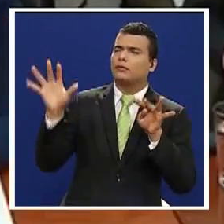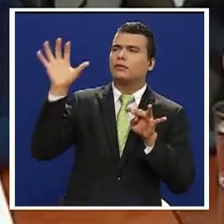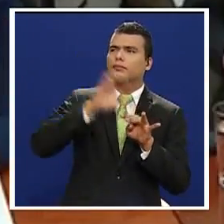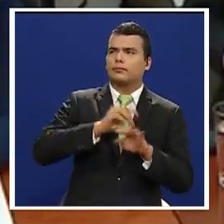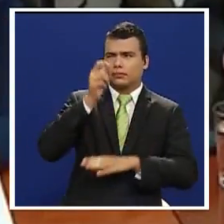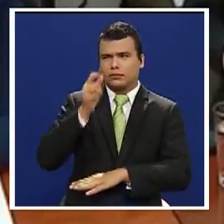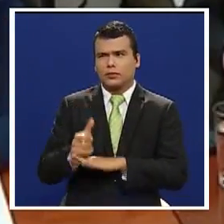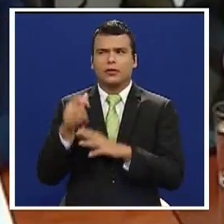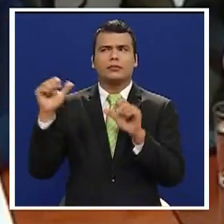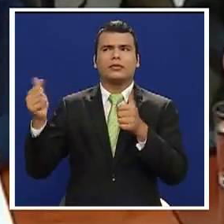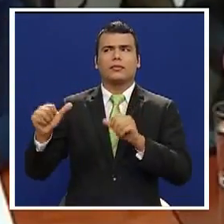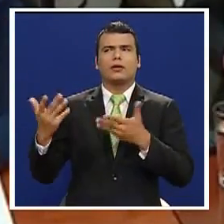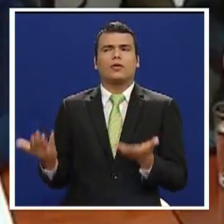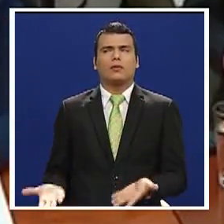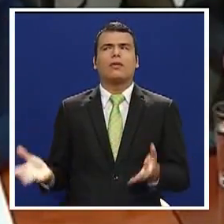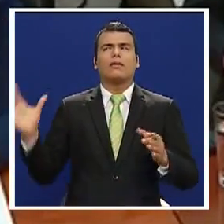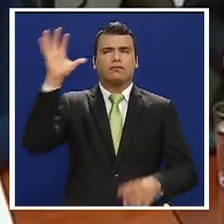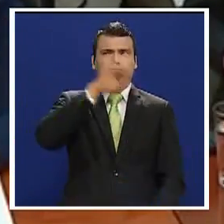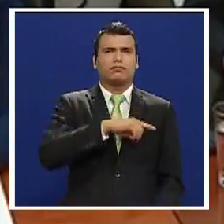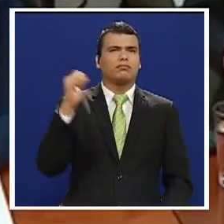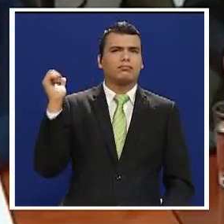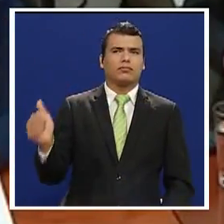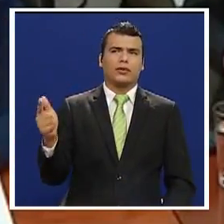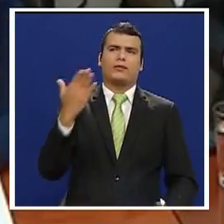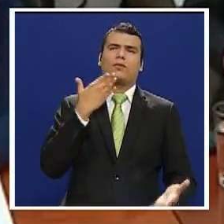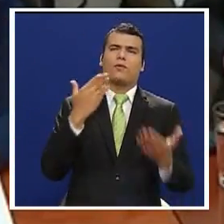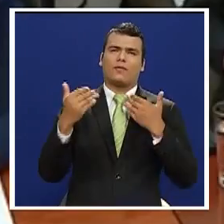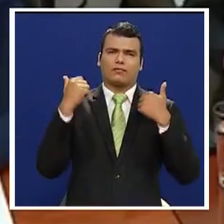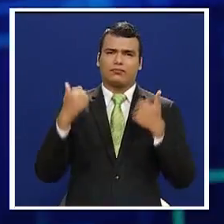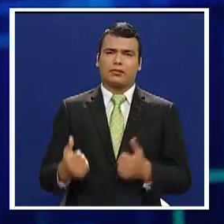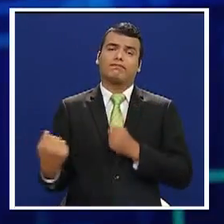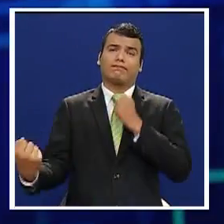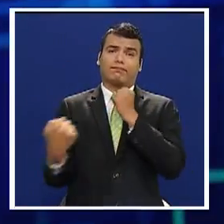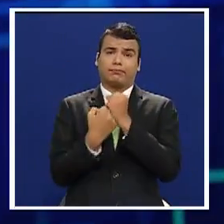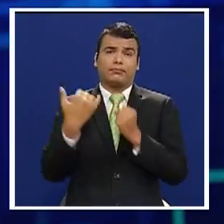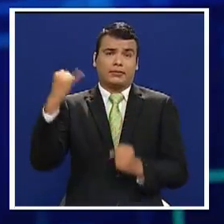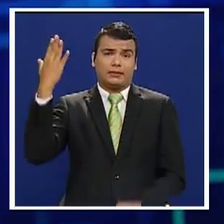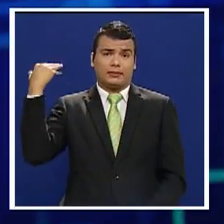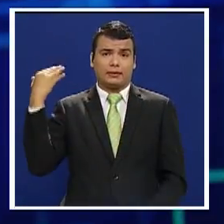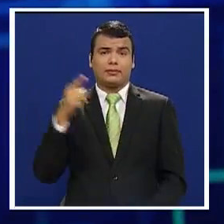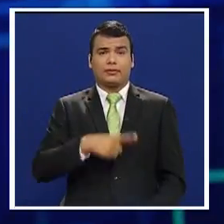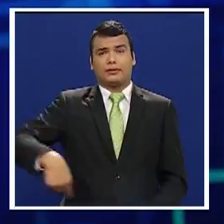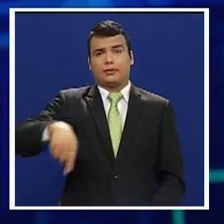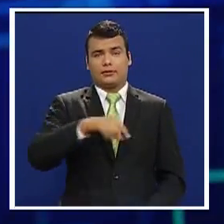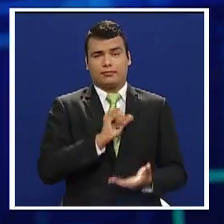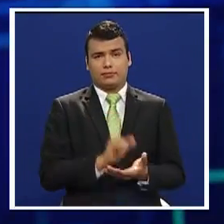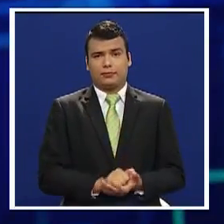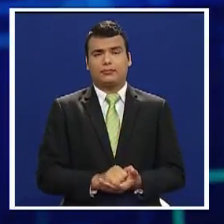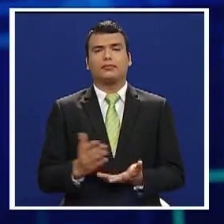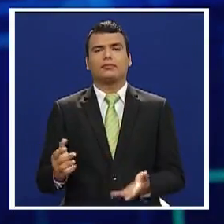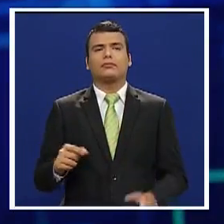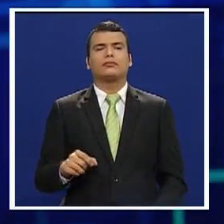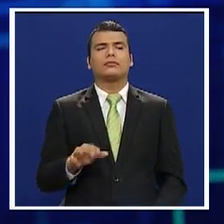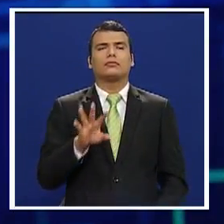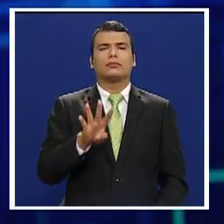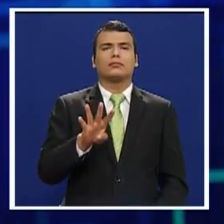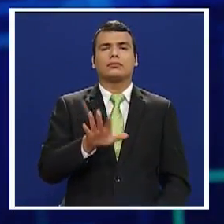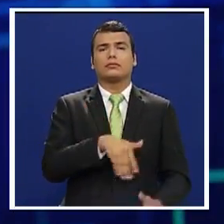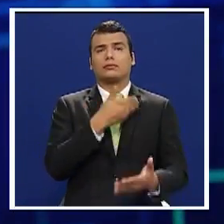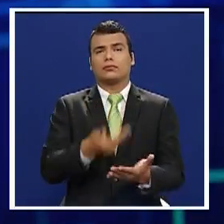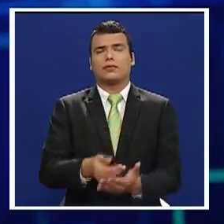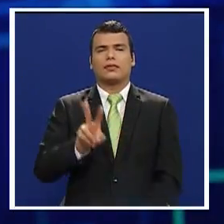cuales estamos trabajando en la reforma administrativa, por eso estamos trabajando con el Secretario General de Transparencia por Colombia para